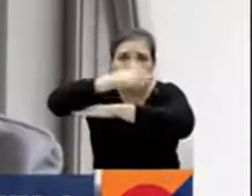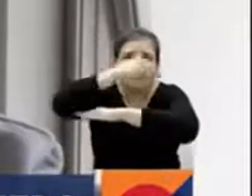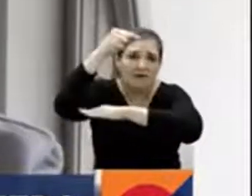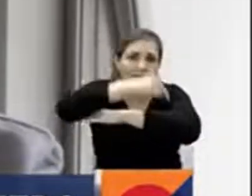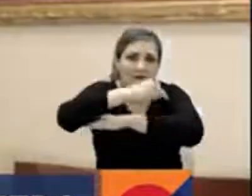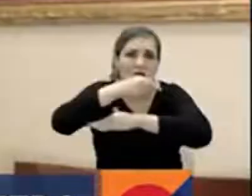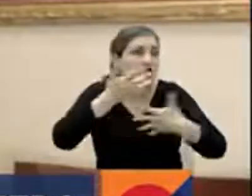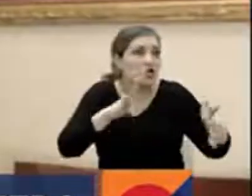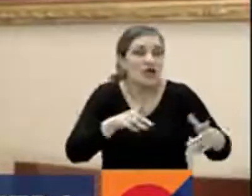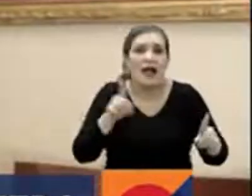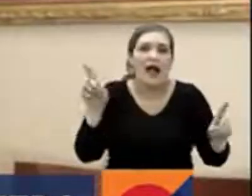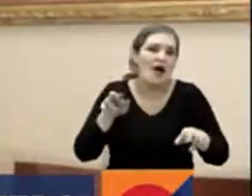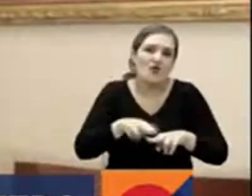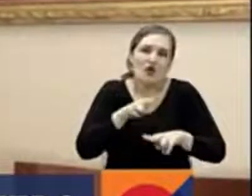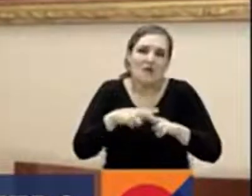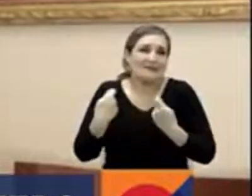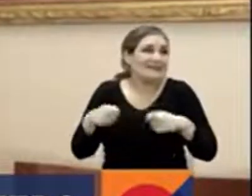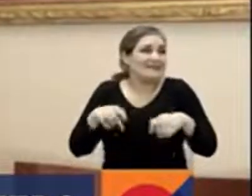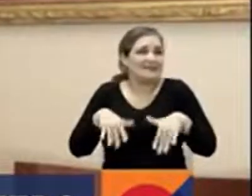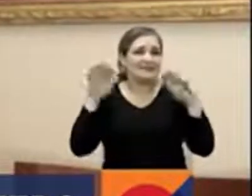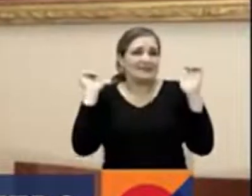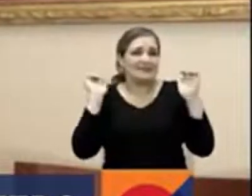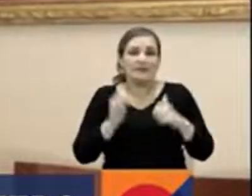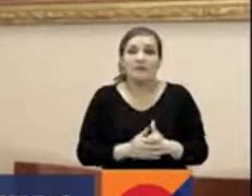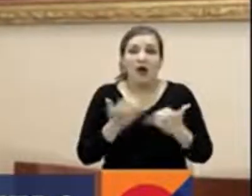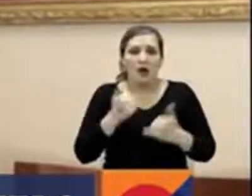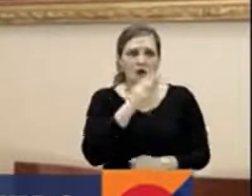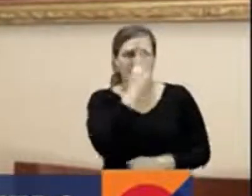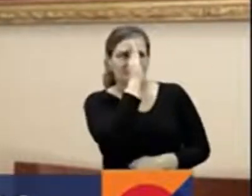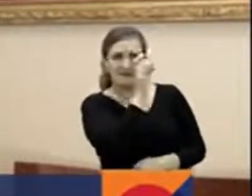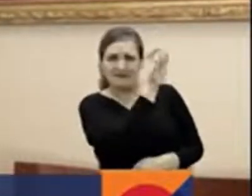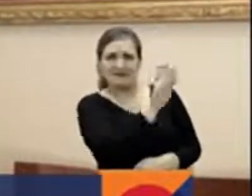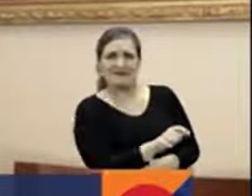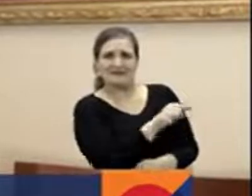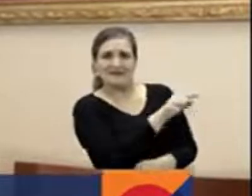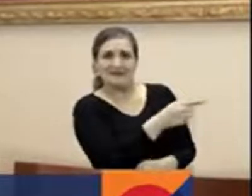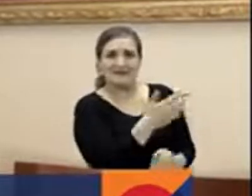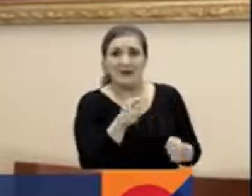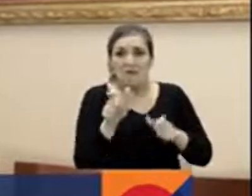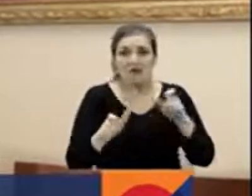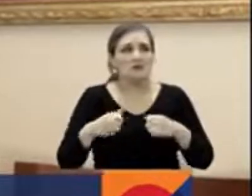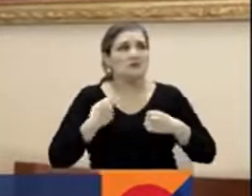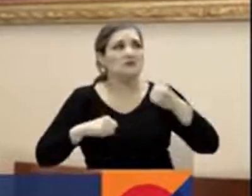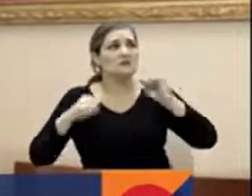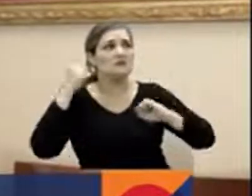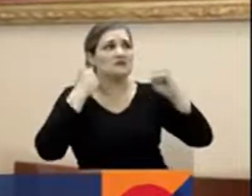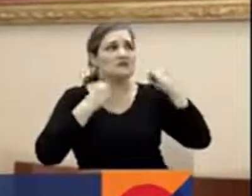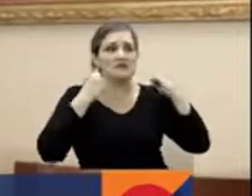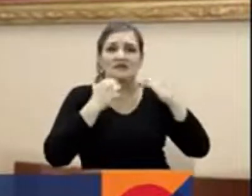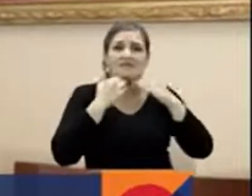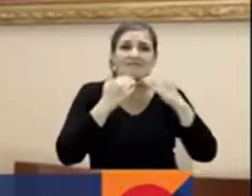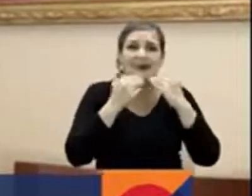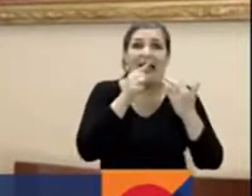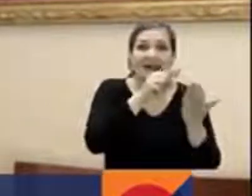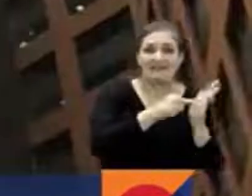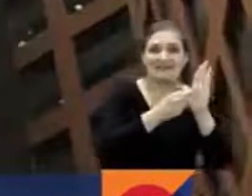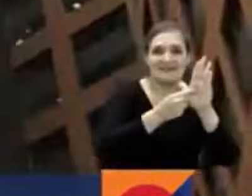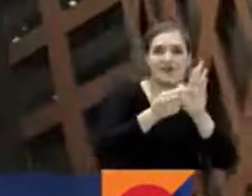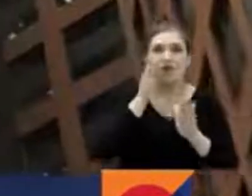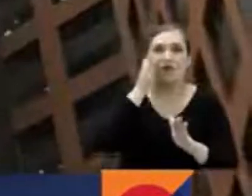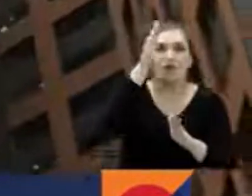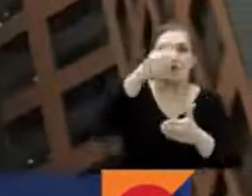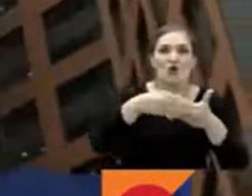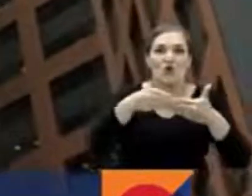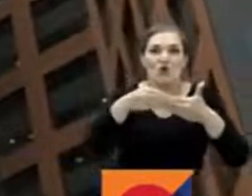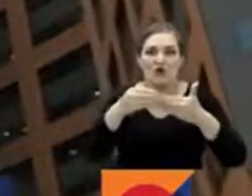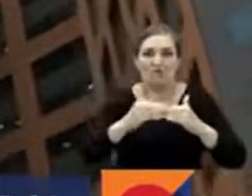acciones en el mercado. Gustavo Petro genera incertidumbre y nerviosismo en los inversionistas y eso precisamente es lo que creemos se va a ver reflejado en el alza en el dólar.